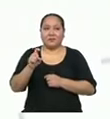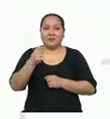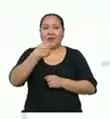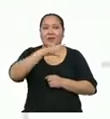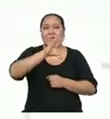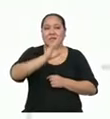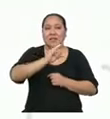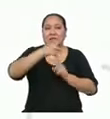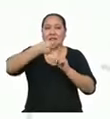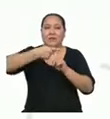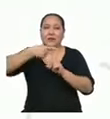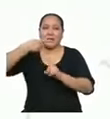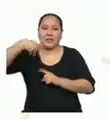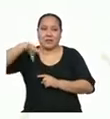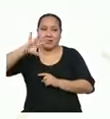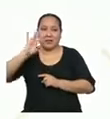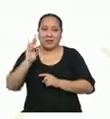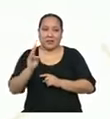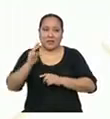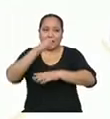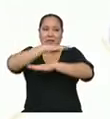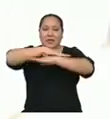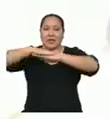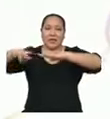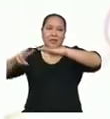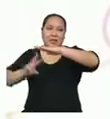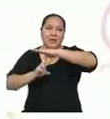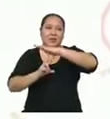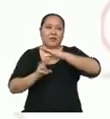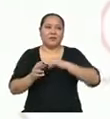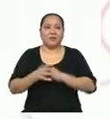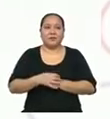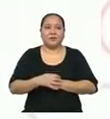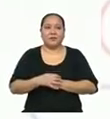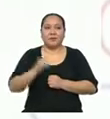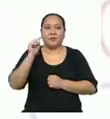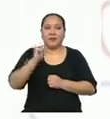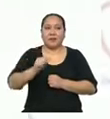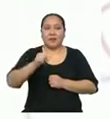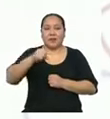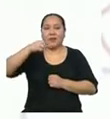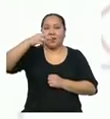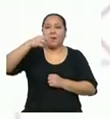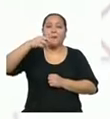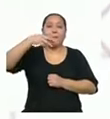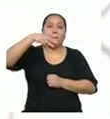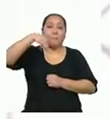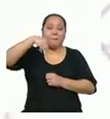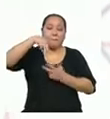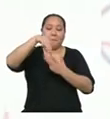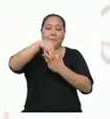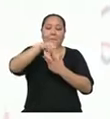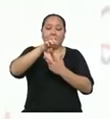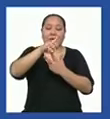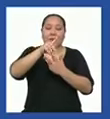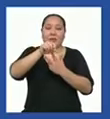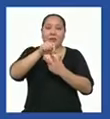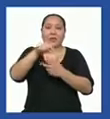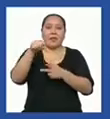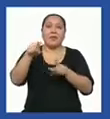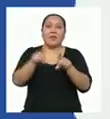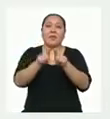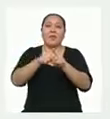más 17 y dividir el resultado entre 2. La mediana es 17 años también, como la moda y la media.